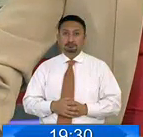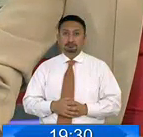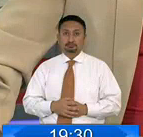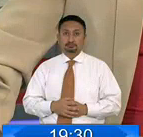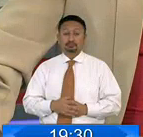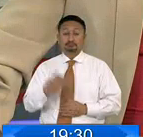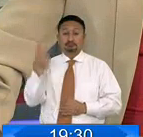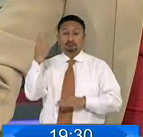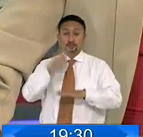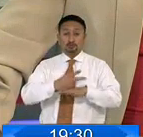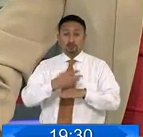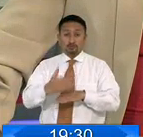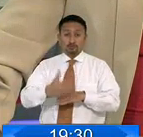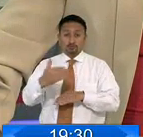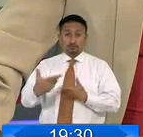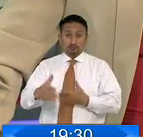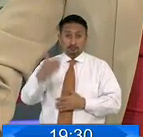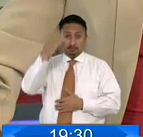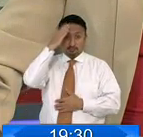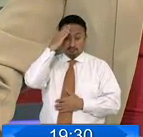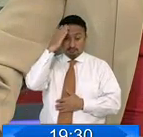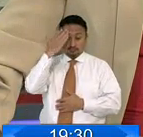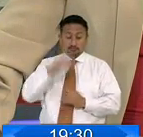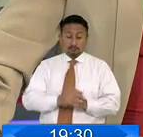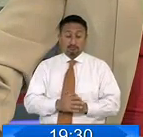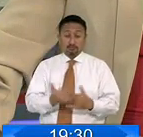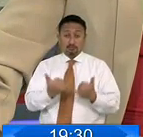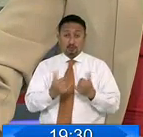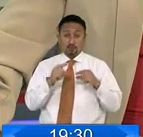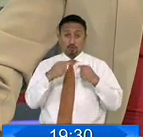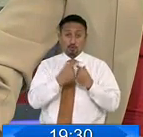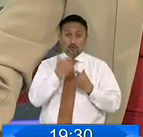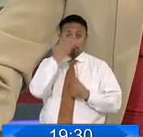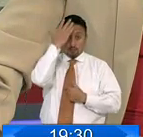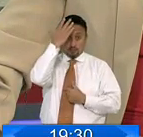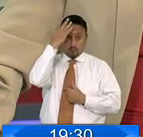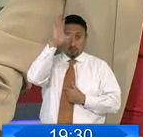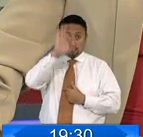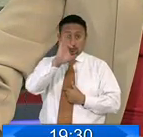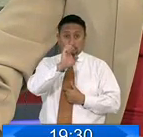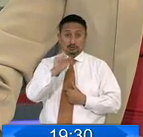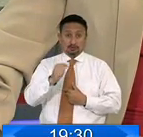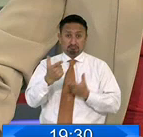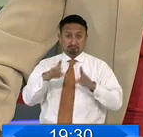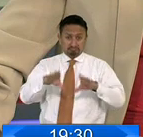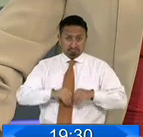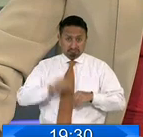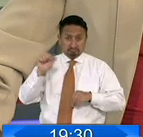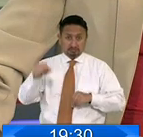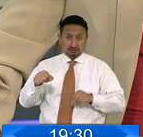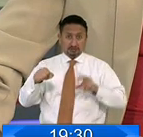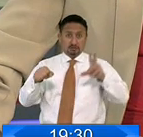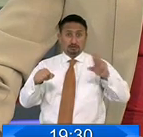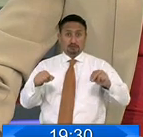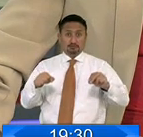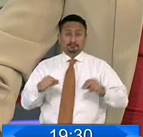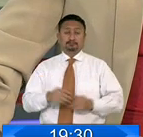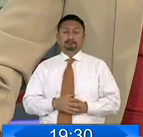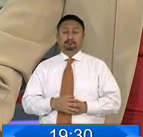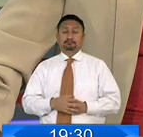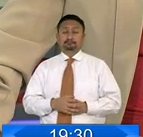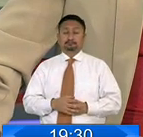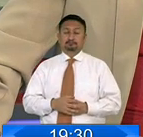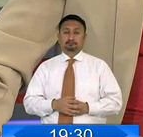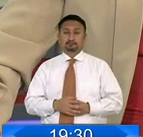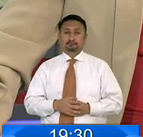de dos días se podrá conocer si el recurso presentado por ya cooper es en el tribunal contencioso electoral es admitido a trámite